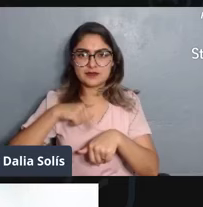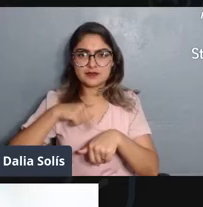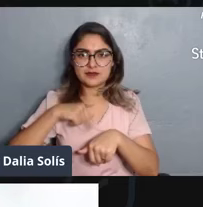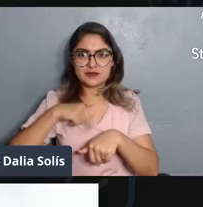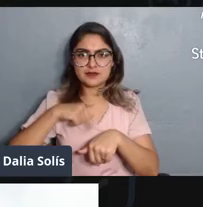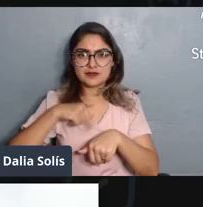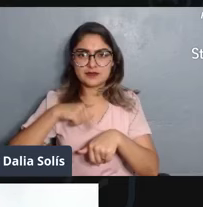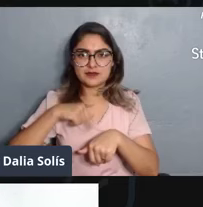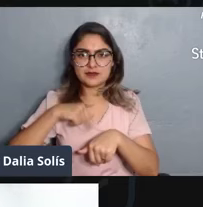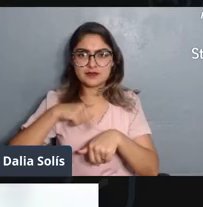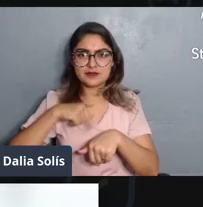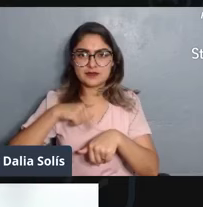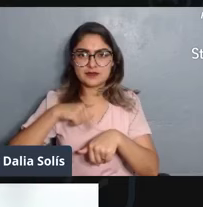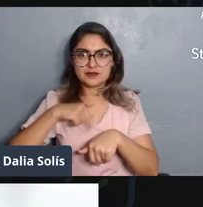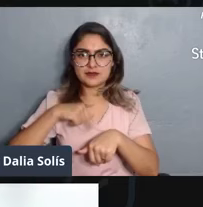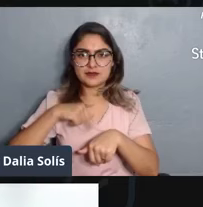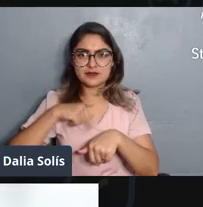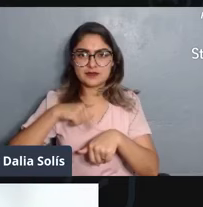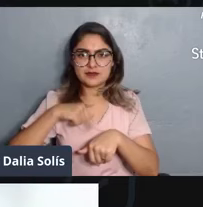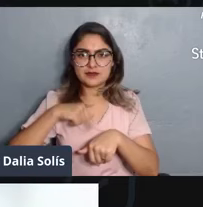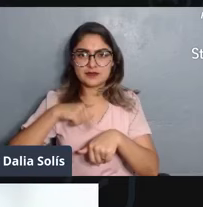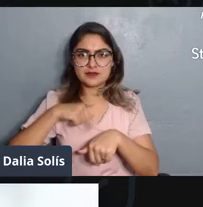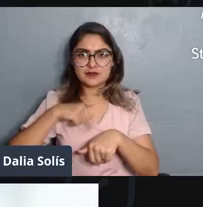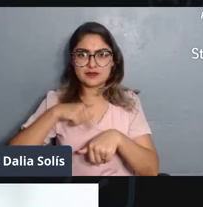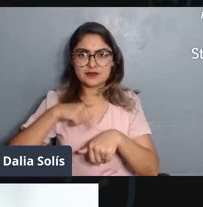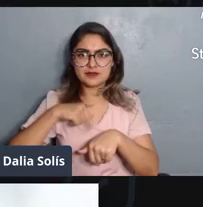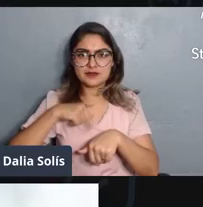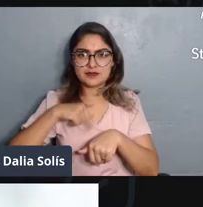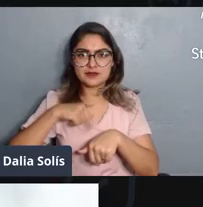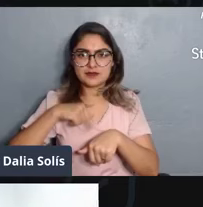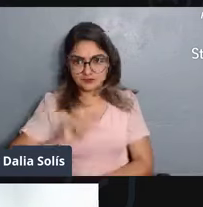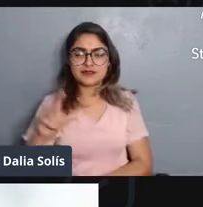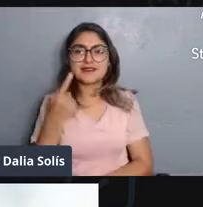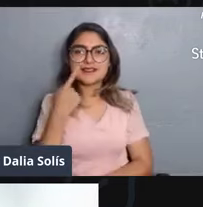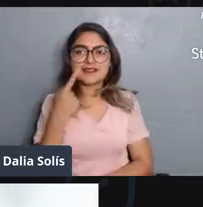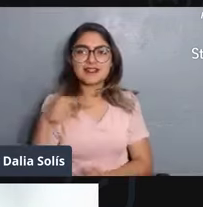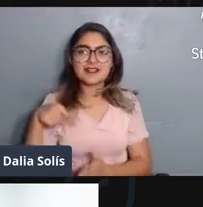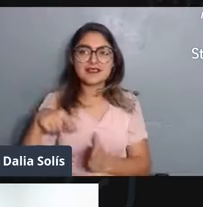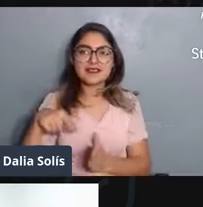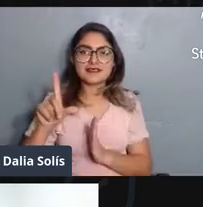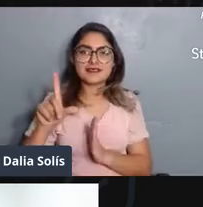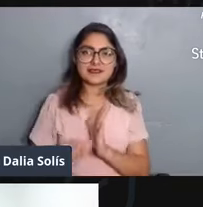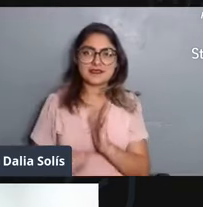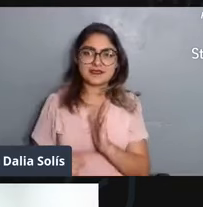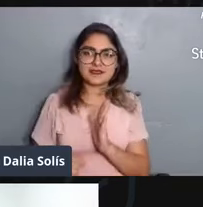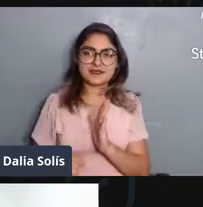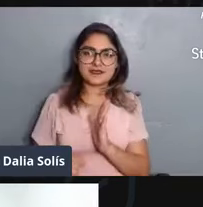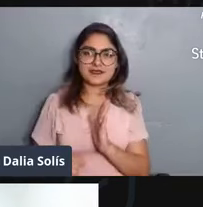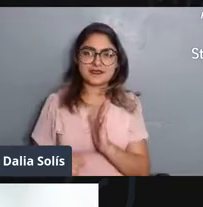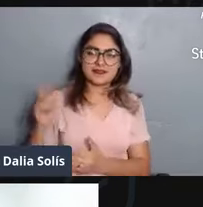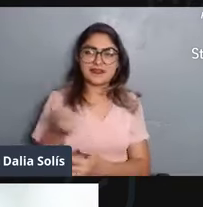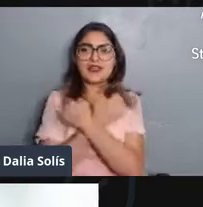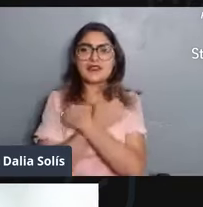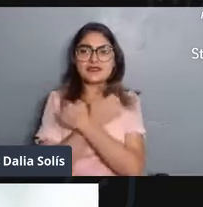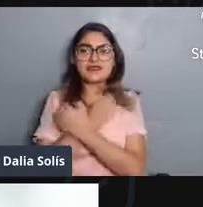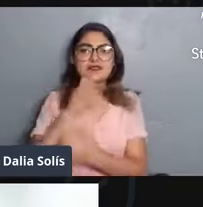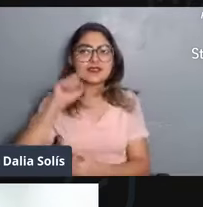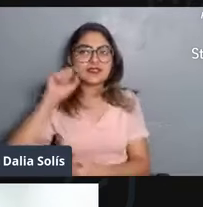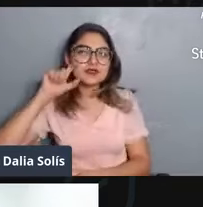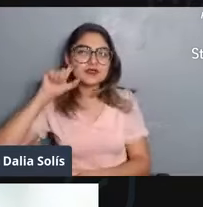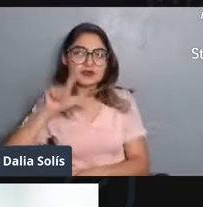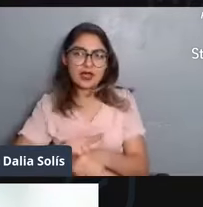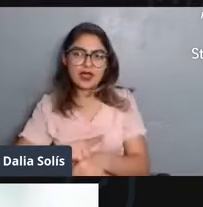Dice, ella es Elia Lizeth Guillermo Jiménez, psicóloga especialista en educación sexual infantil, egresada de la Facultad de Psicología de